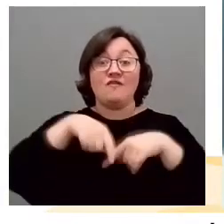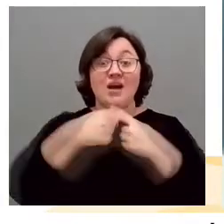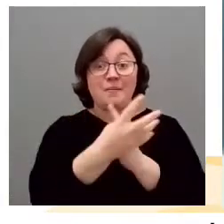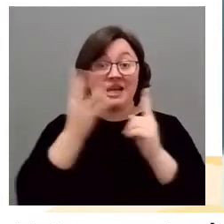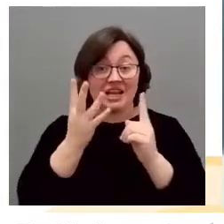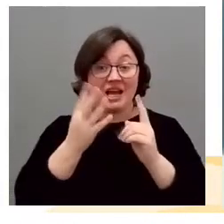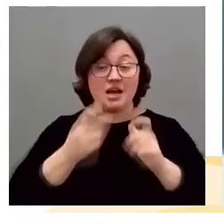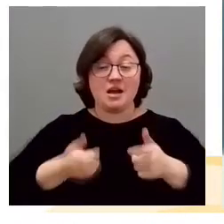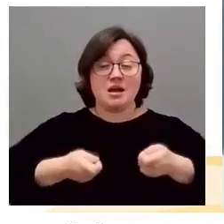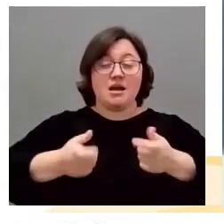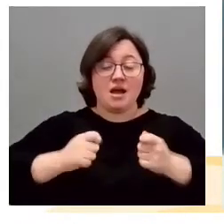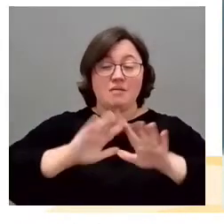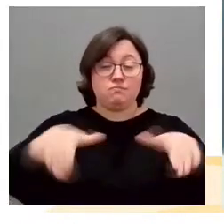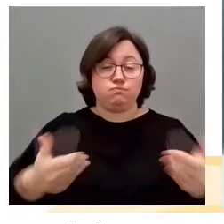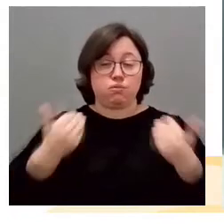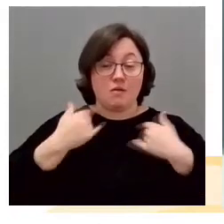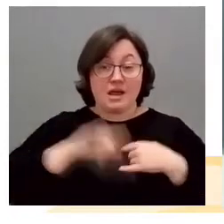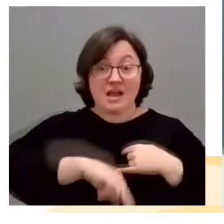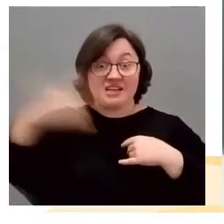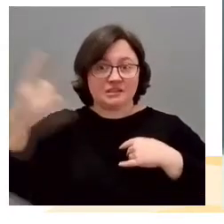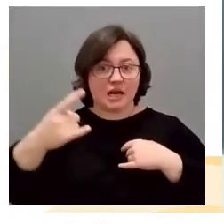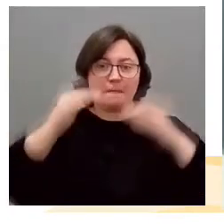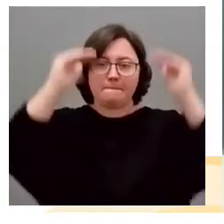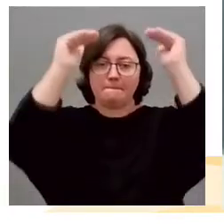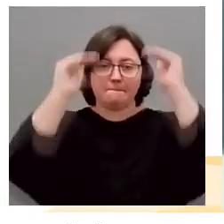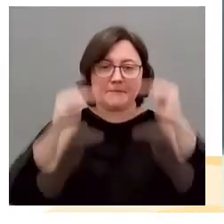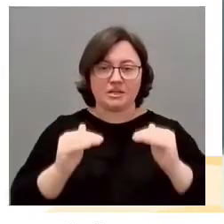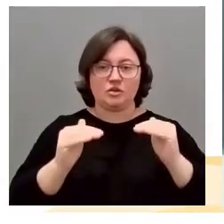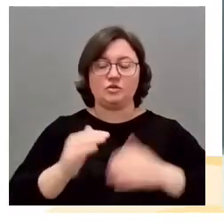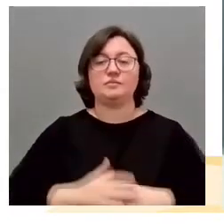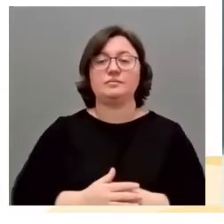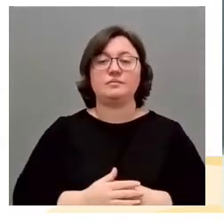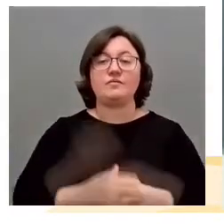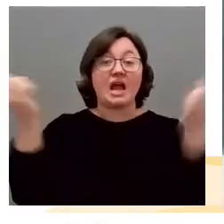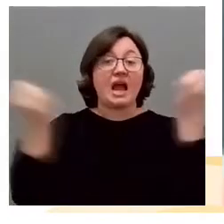familias con acciones como, por ejemplo,